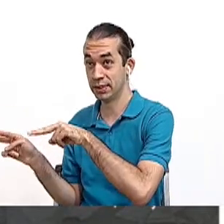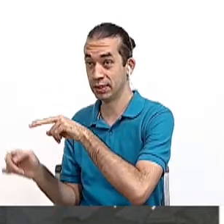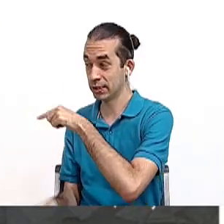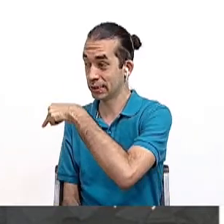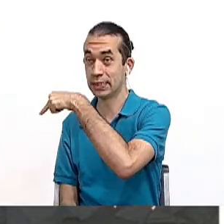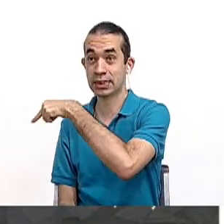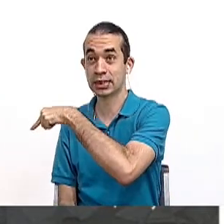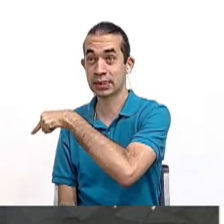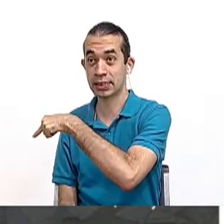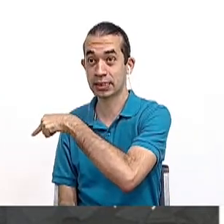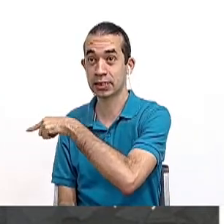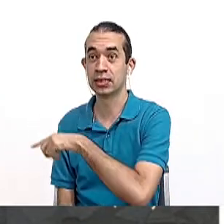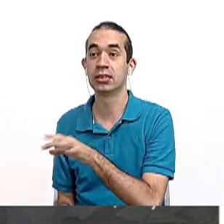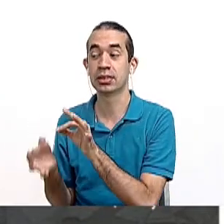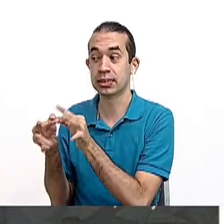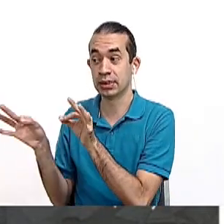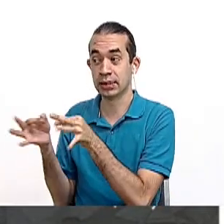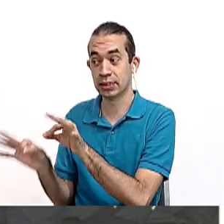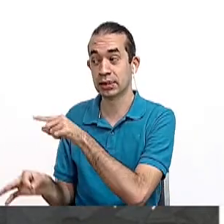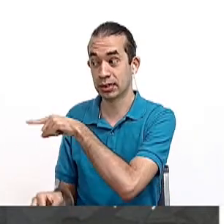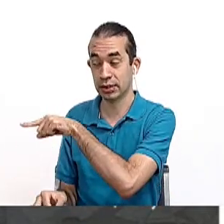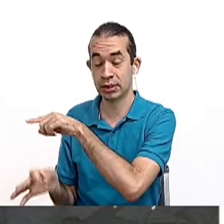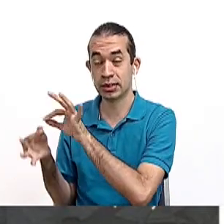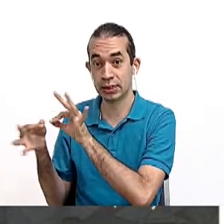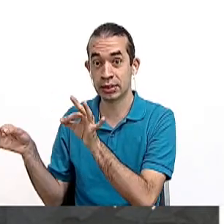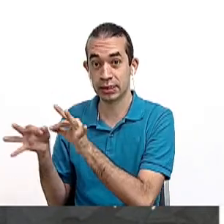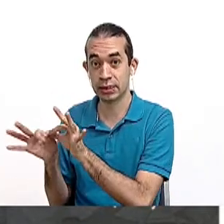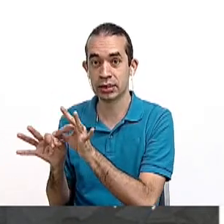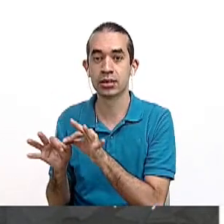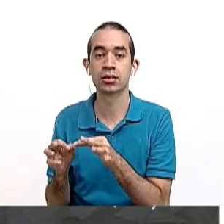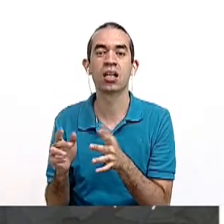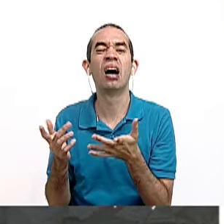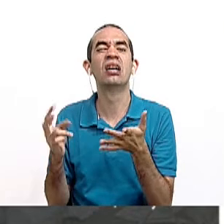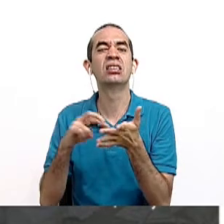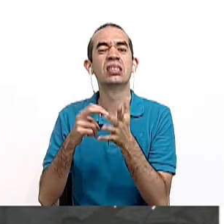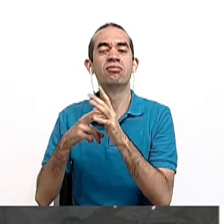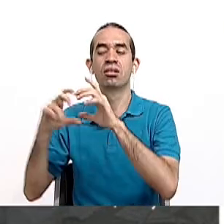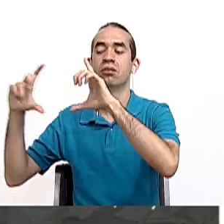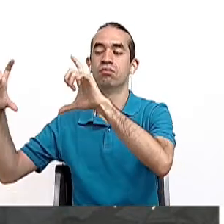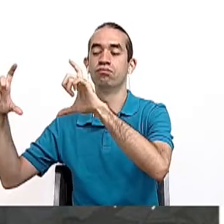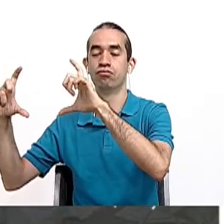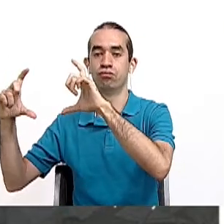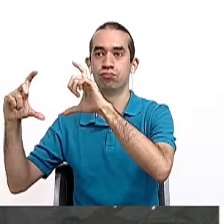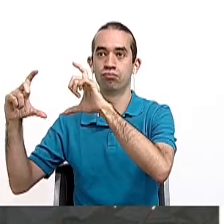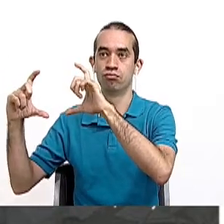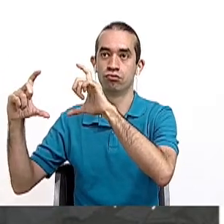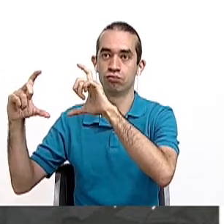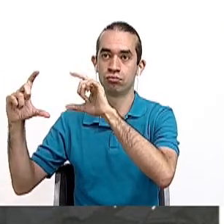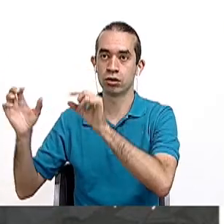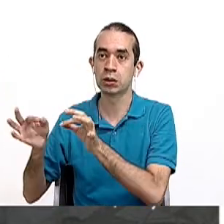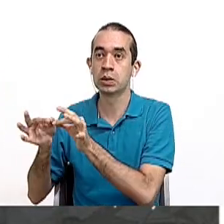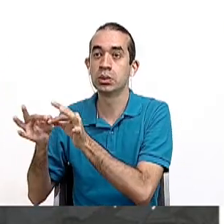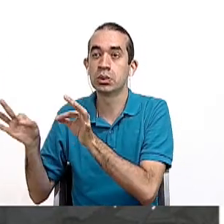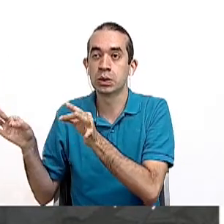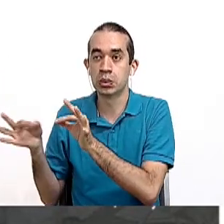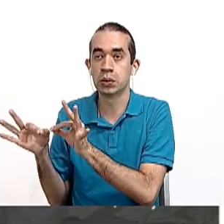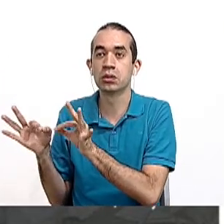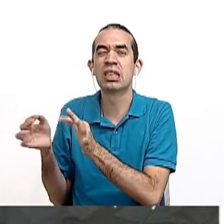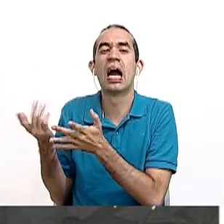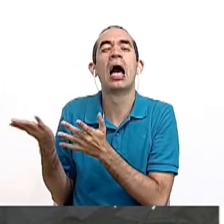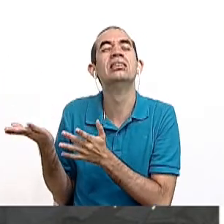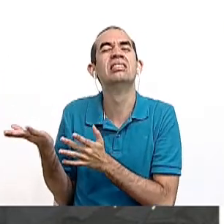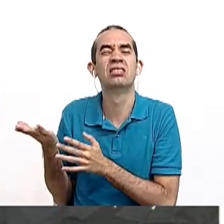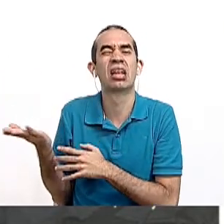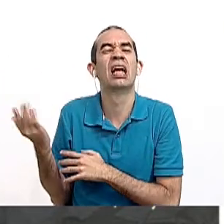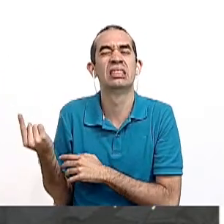imagen. Esta imagen presenta el detalle que se ilustra y